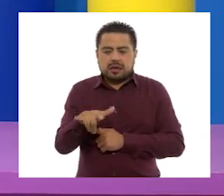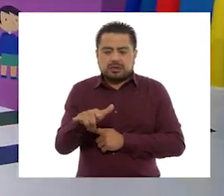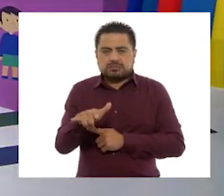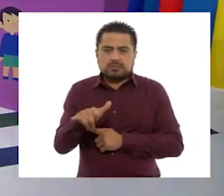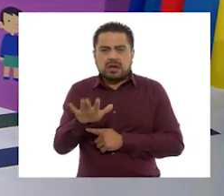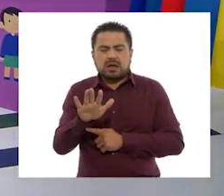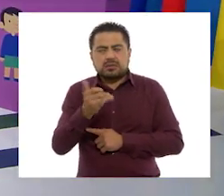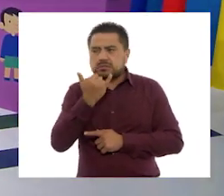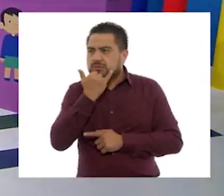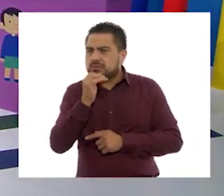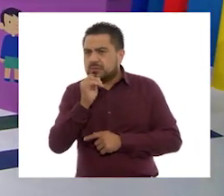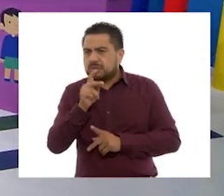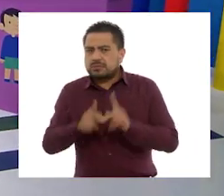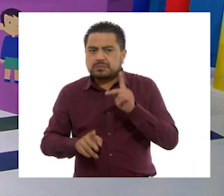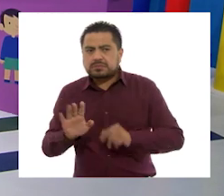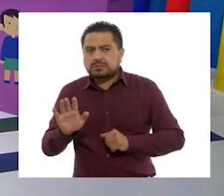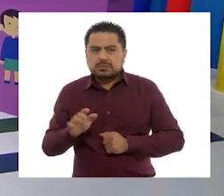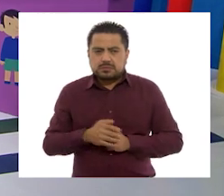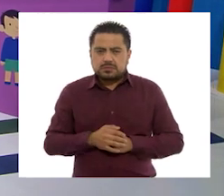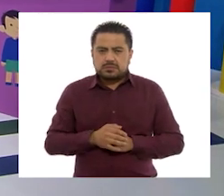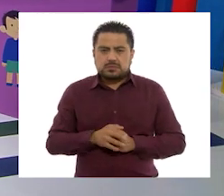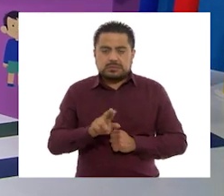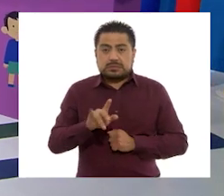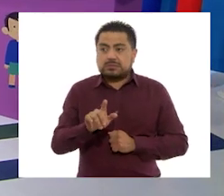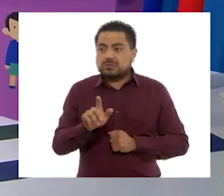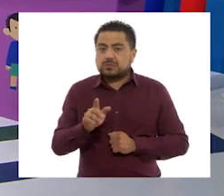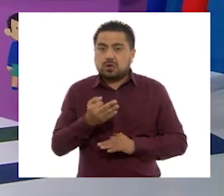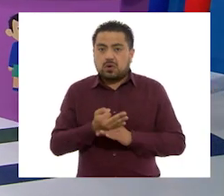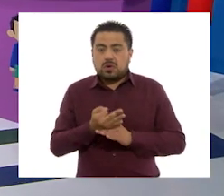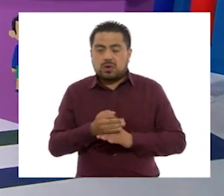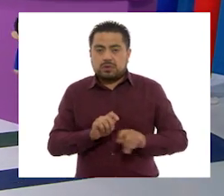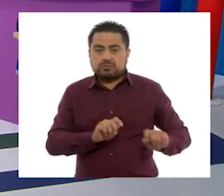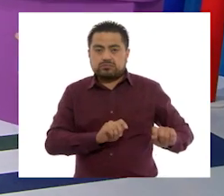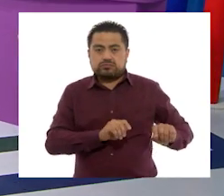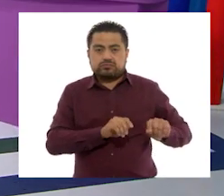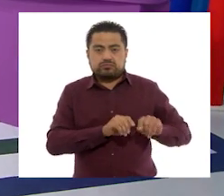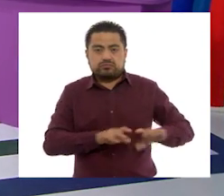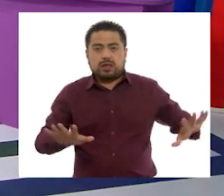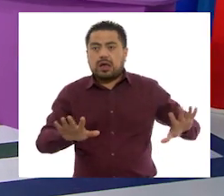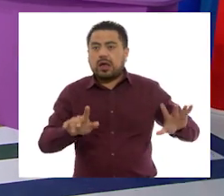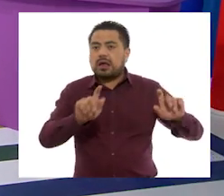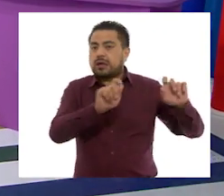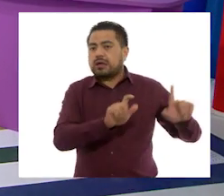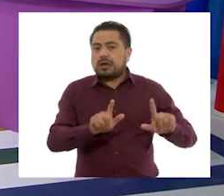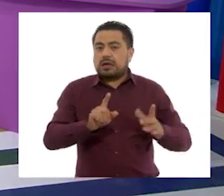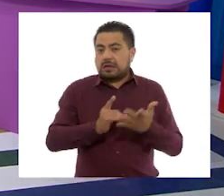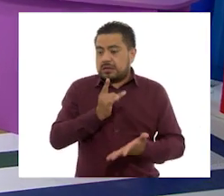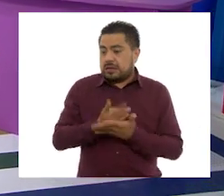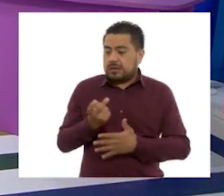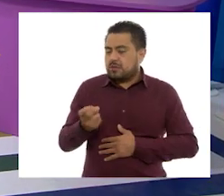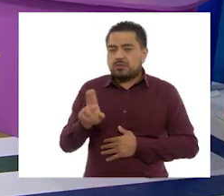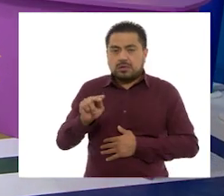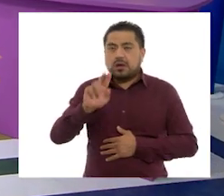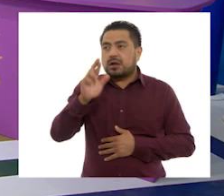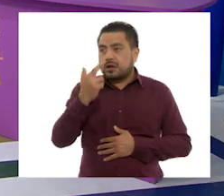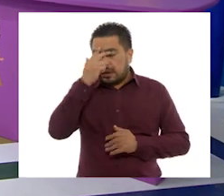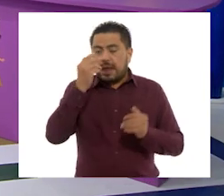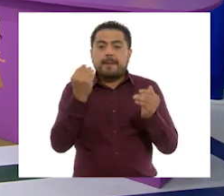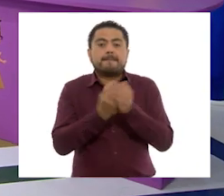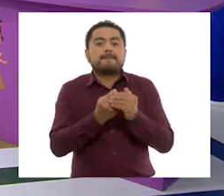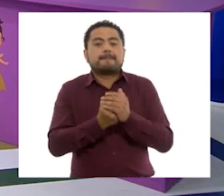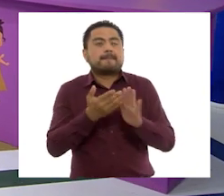un momentito. Hola. Raúl. Estamos al aire, ¿sí? Esto no se trata solamente de ti. Recuerda que la clase